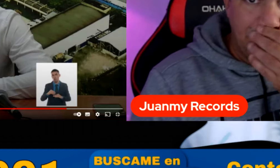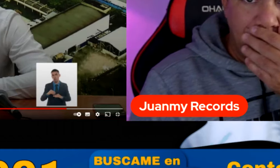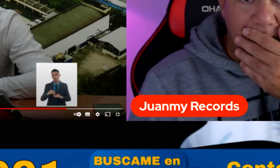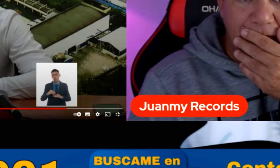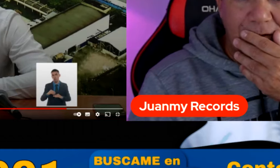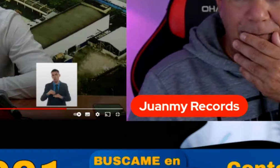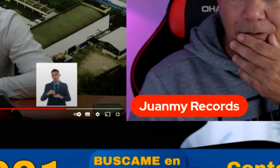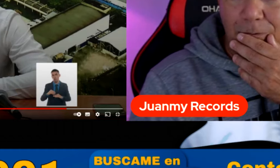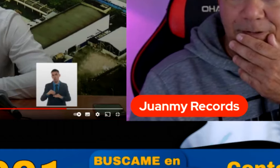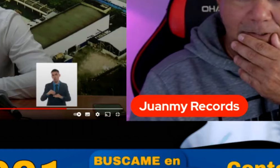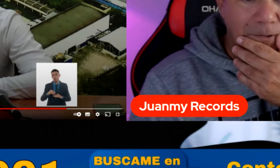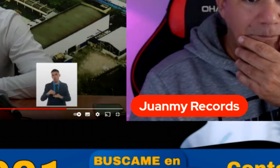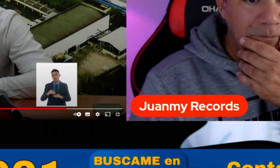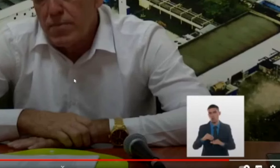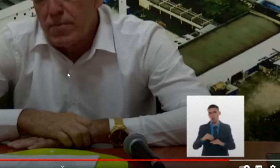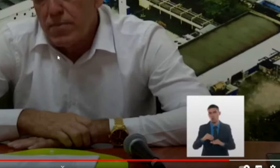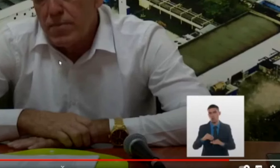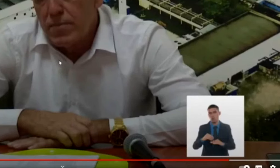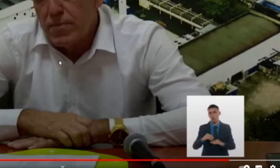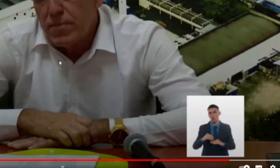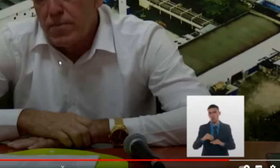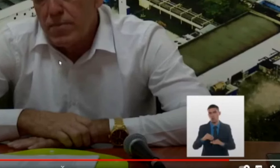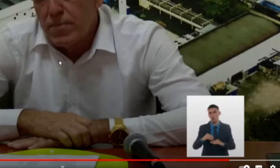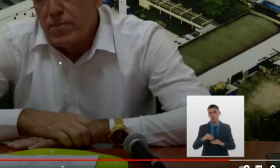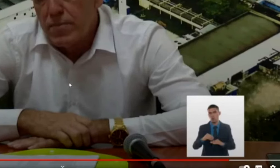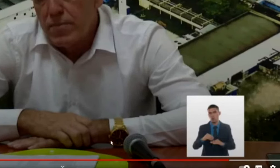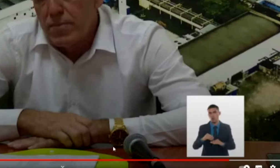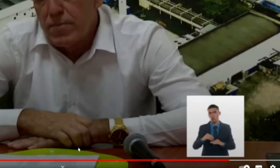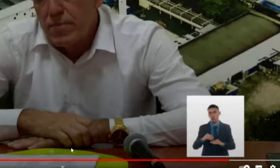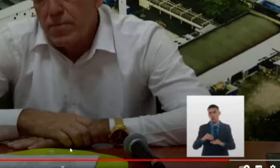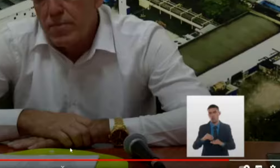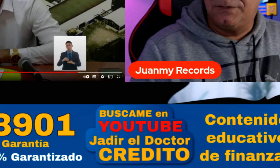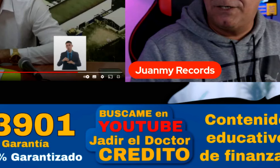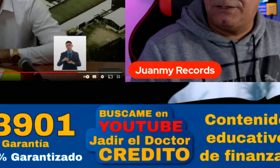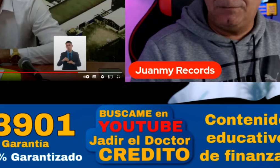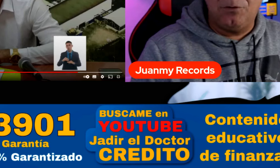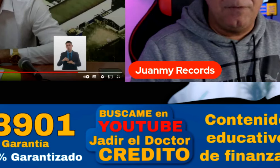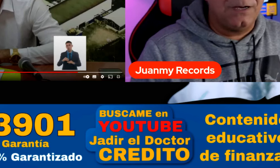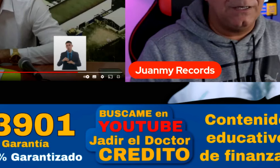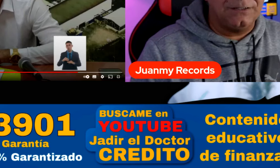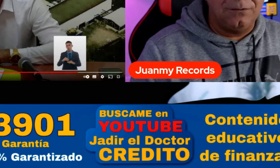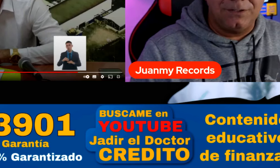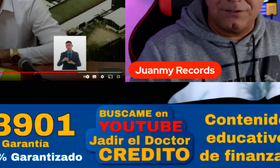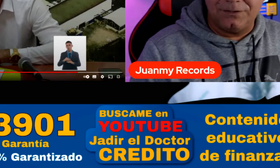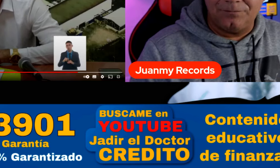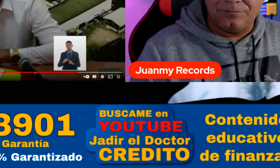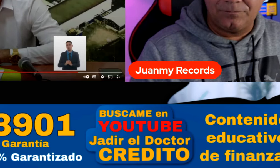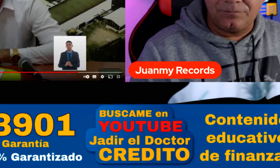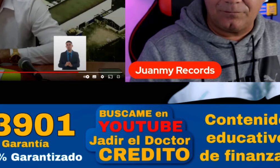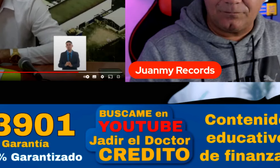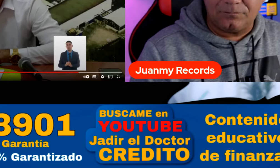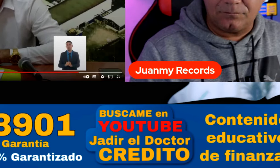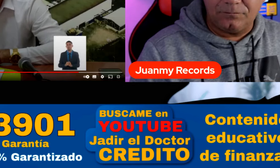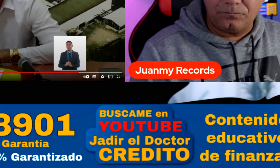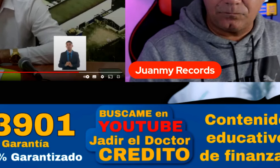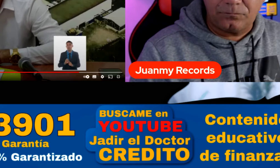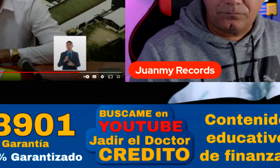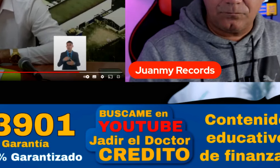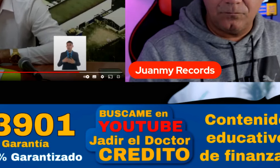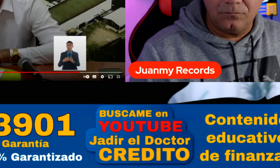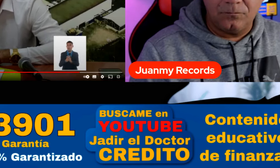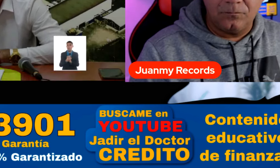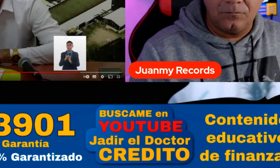es ese que tiene puesto ahí, espérate un momentico. Ese reloj sí puede ser que cueste $5,000. ¿Qué tipo más caretable hacer? A mi pyme, en